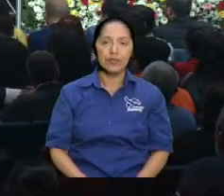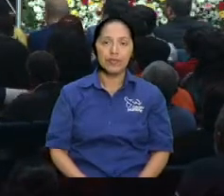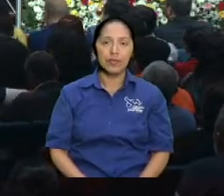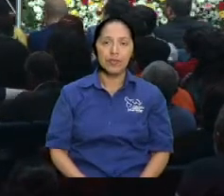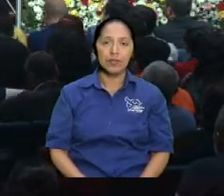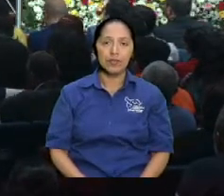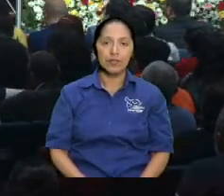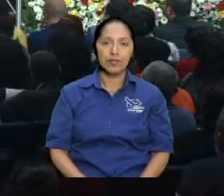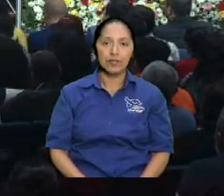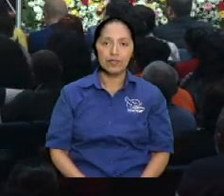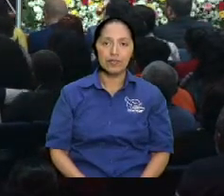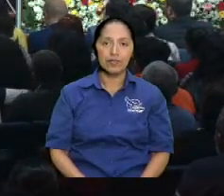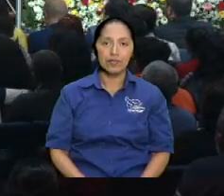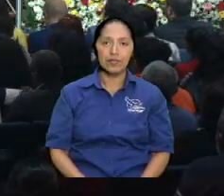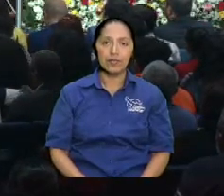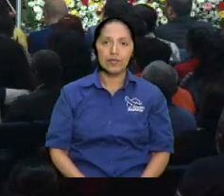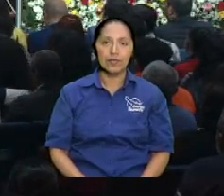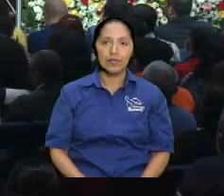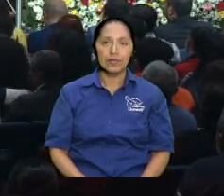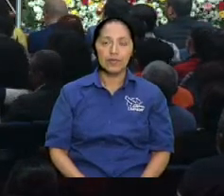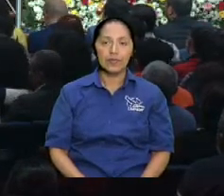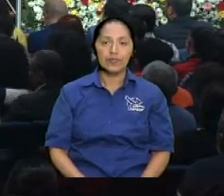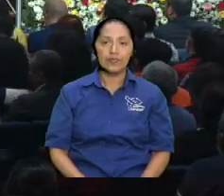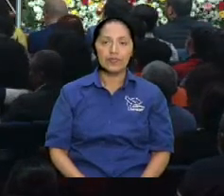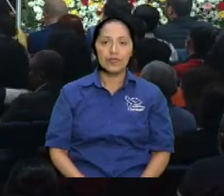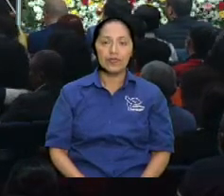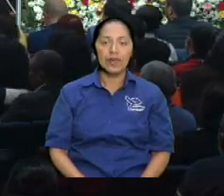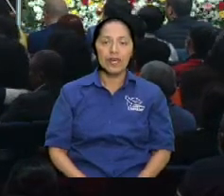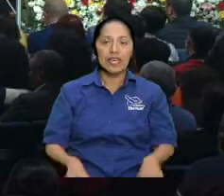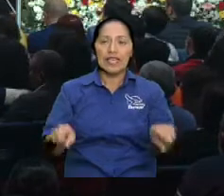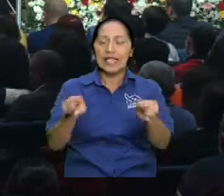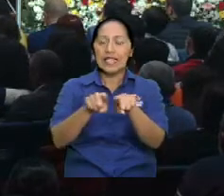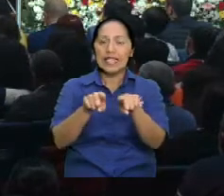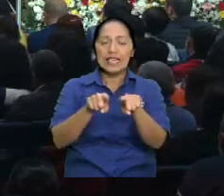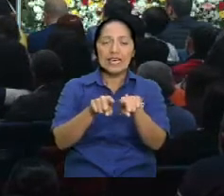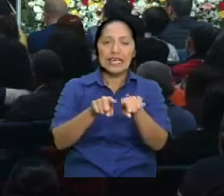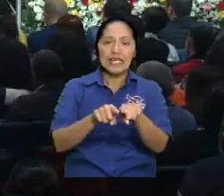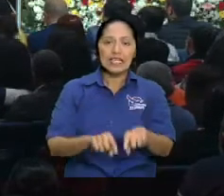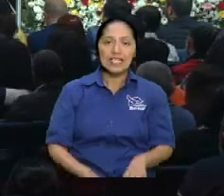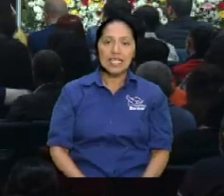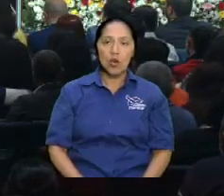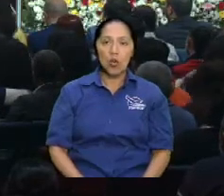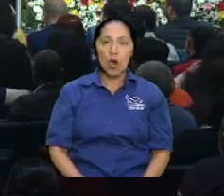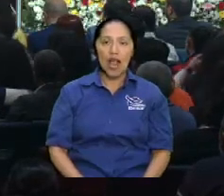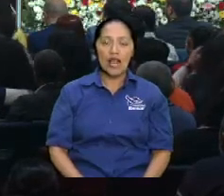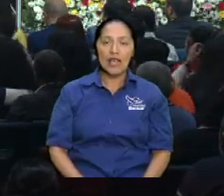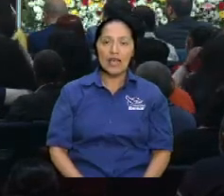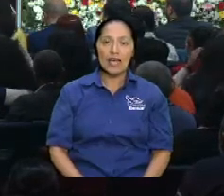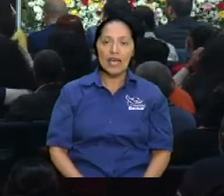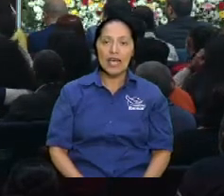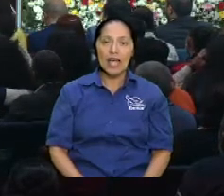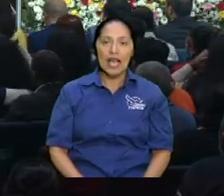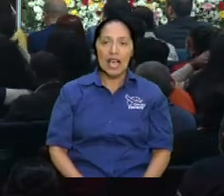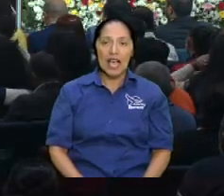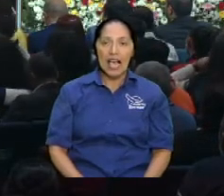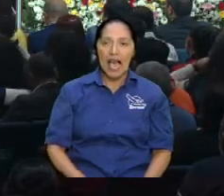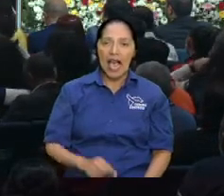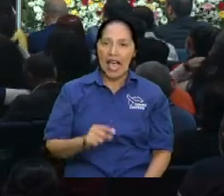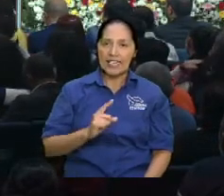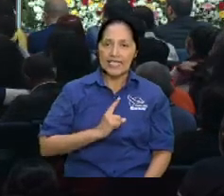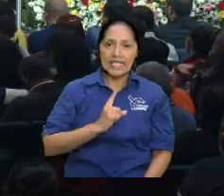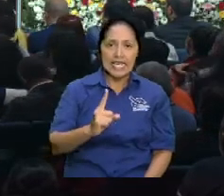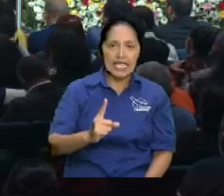Esa es una conciencia sana, es como tener, qué sé yo, un juez justo dentro de uno mismo que le está diciendo,